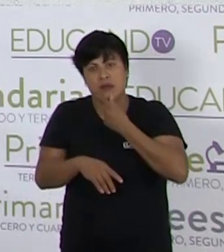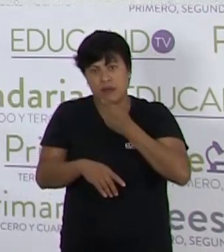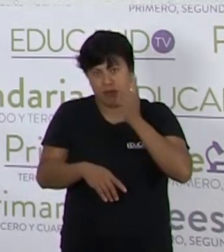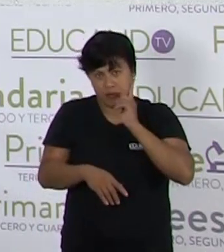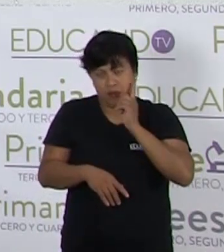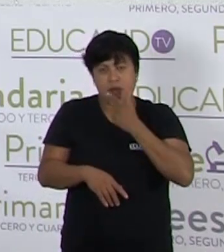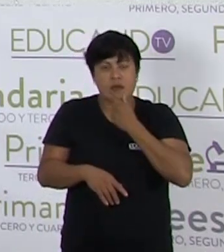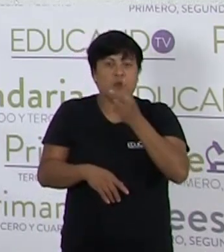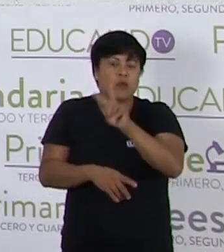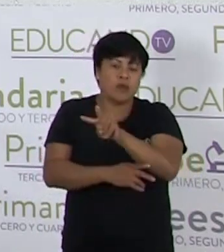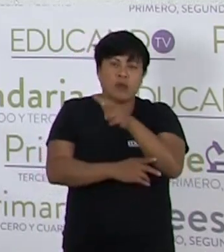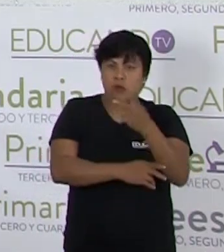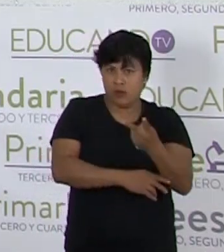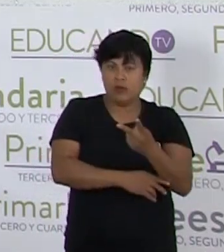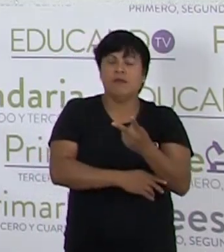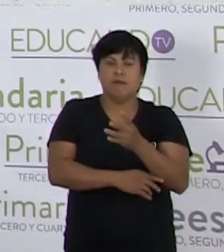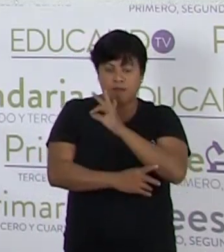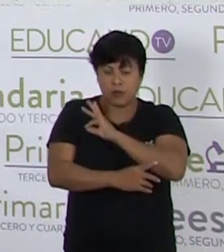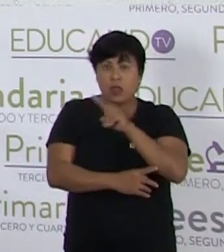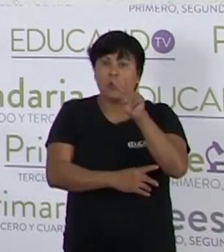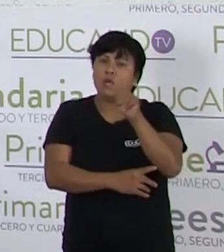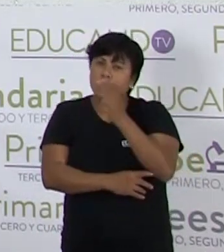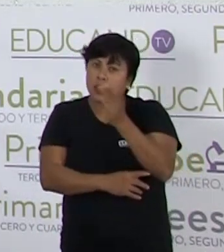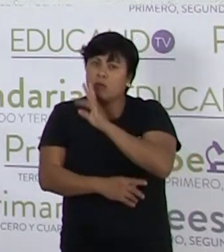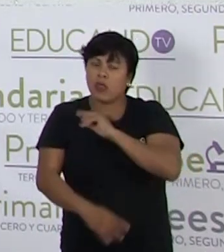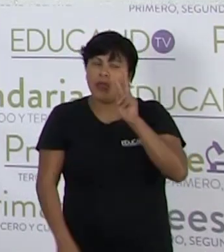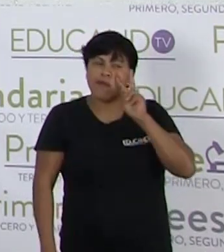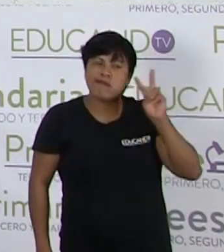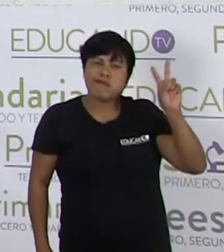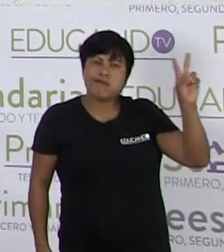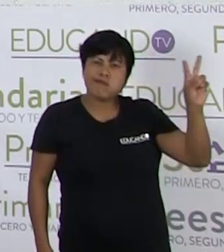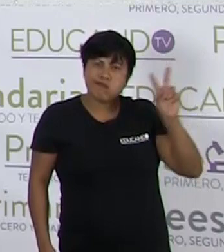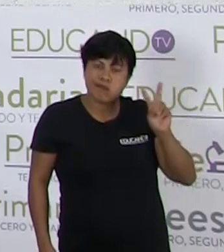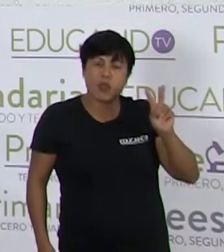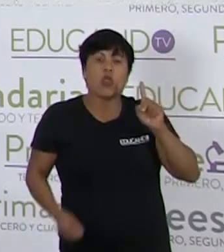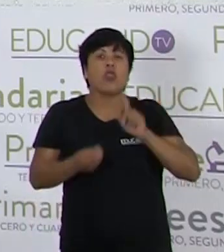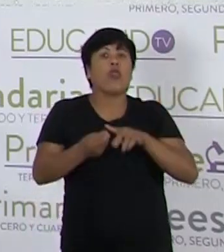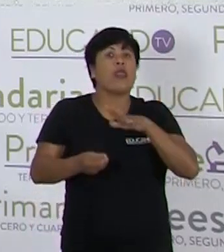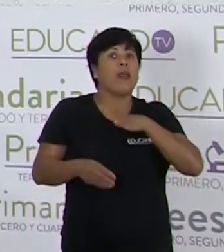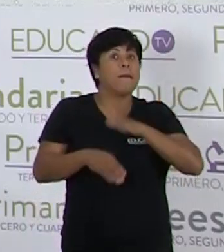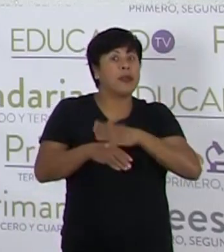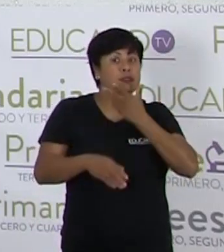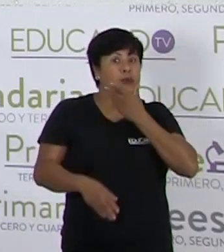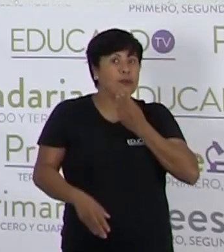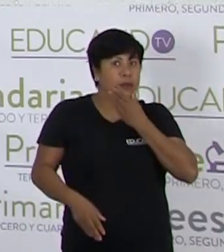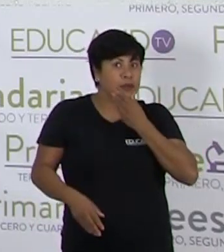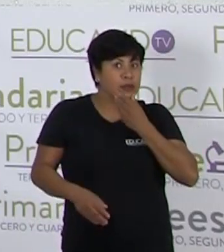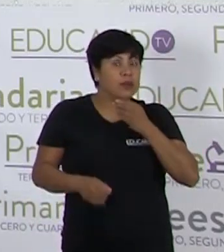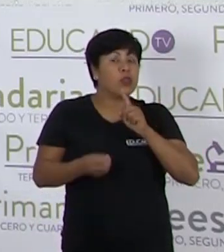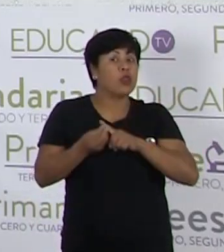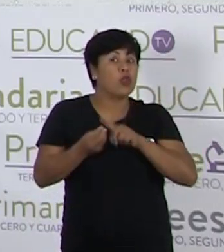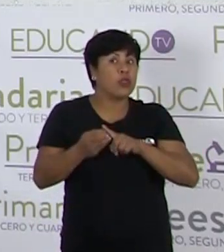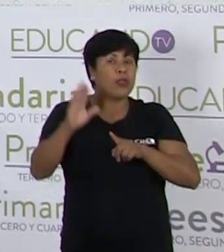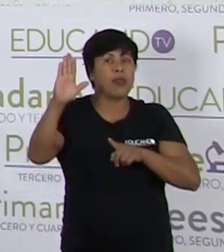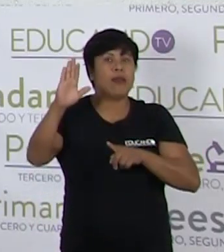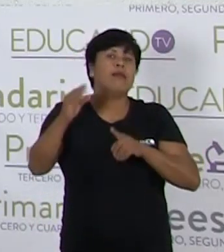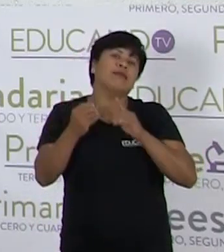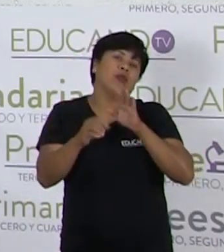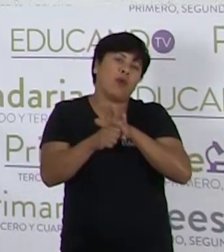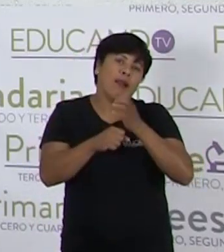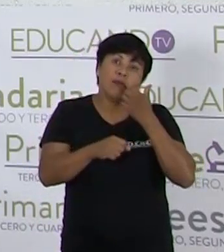más niños. Si observamos, ¿dónde hay más niñas? En